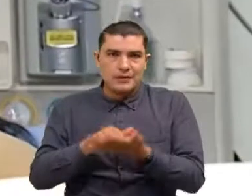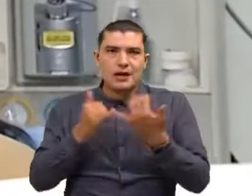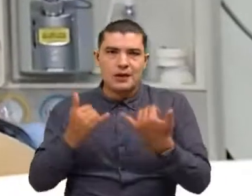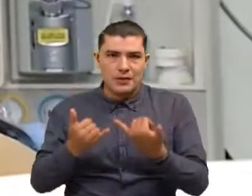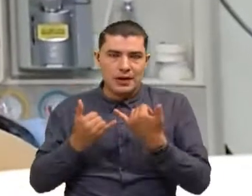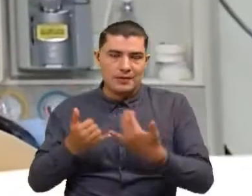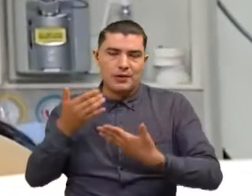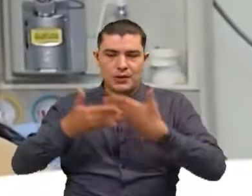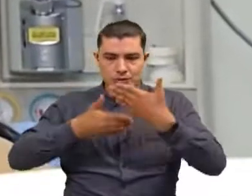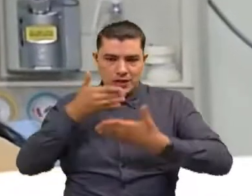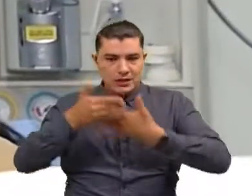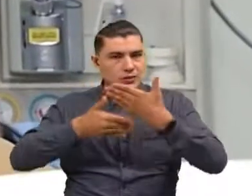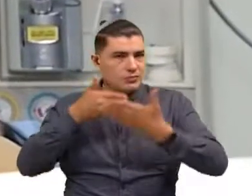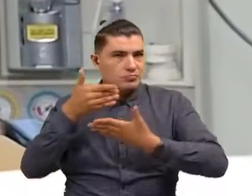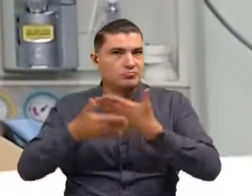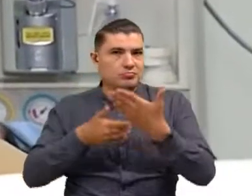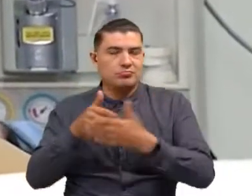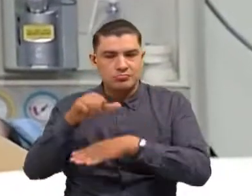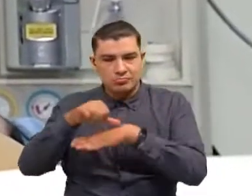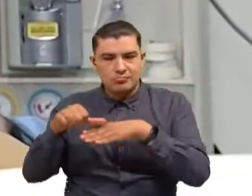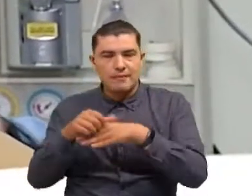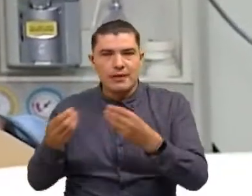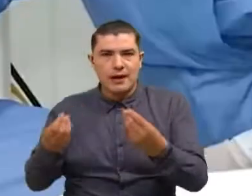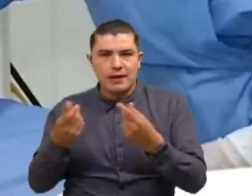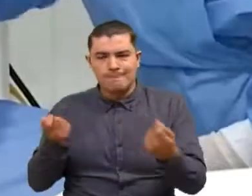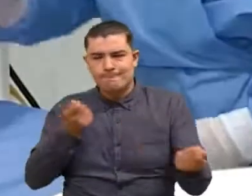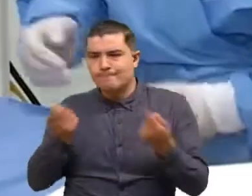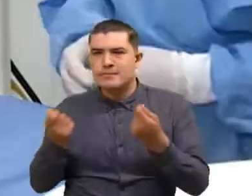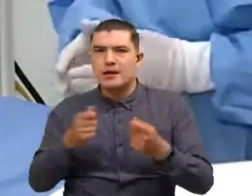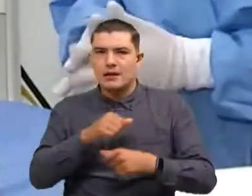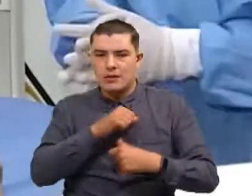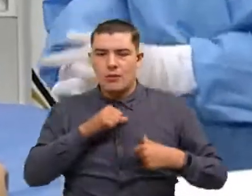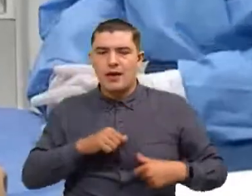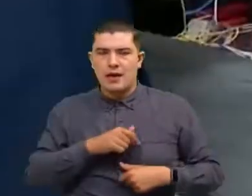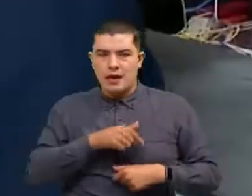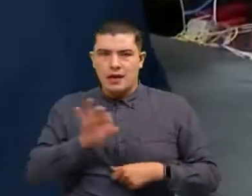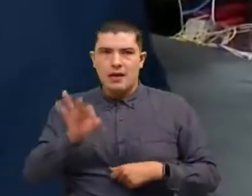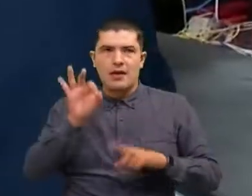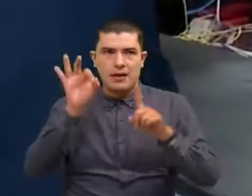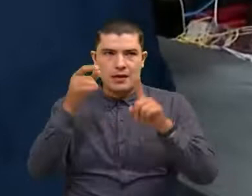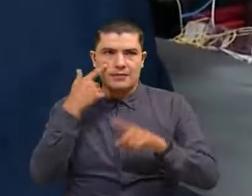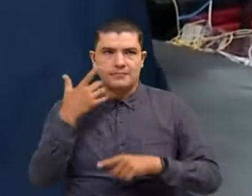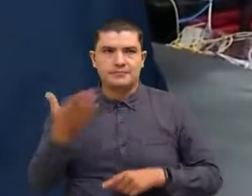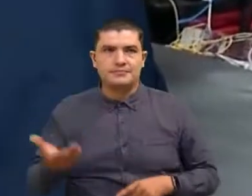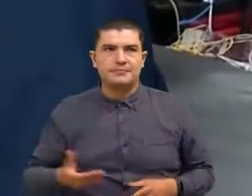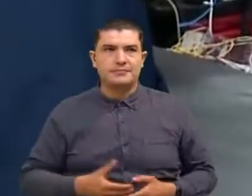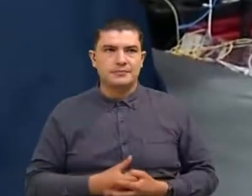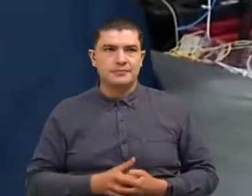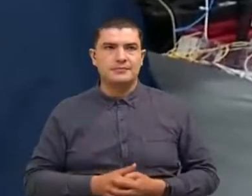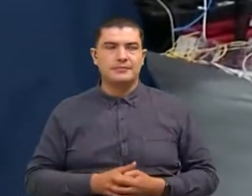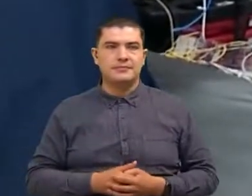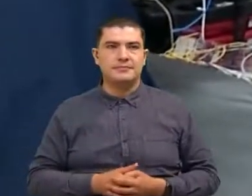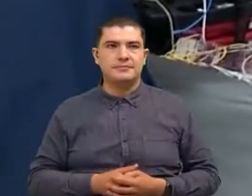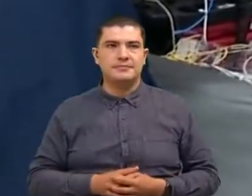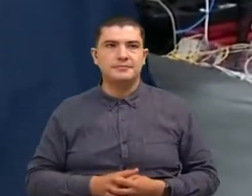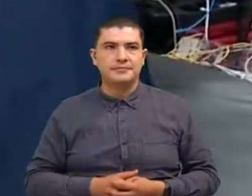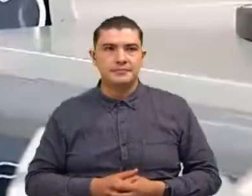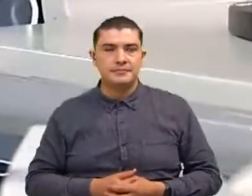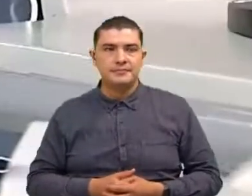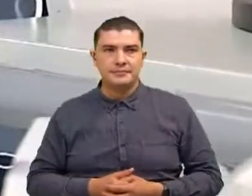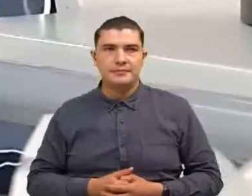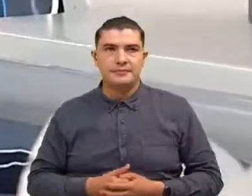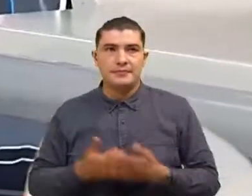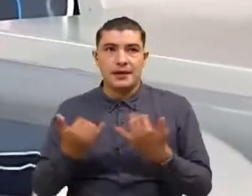manera intempestiva, y han tenido que utilizar un marcapasos durante toda su vida. Y este